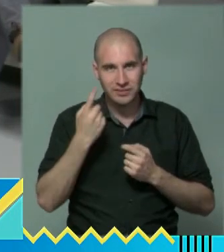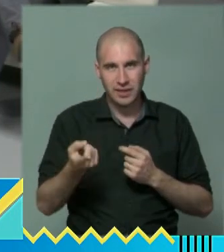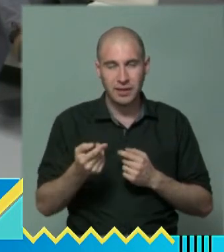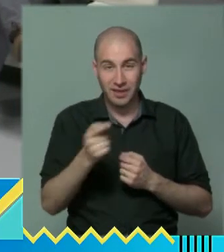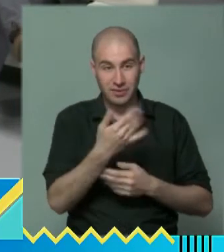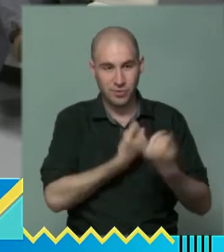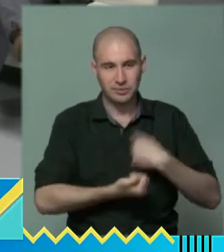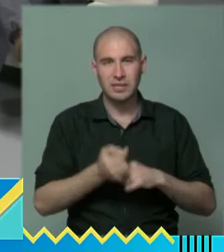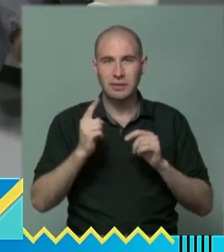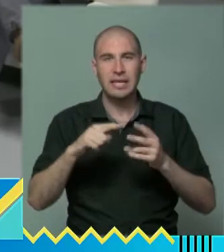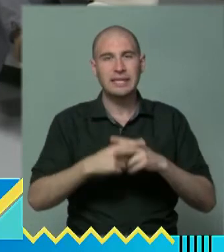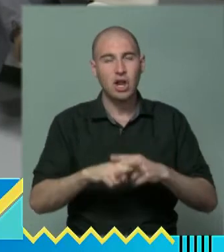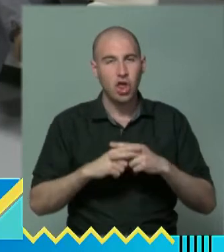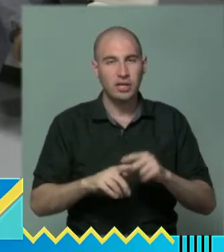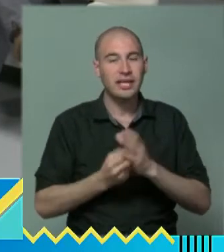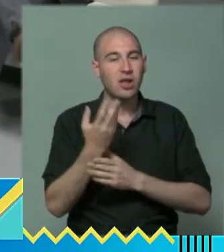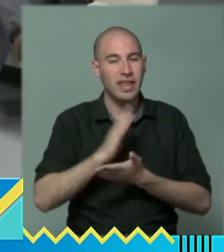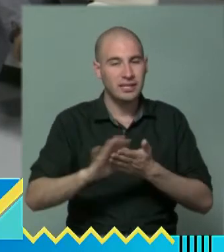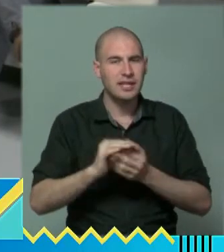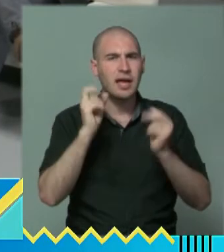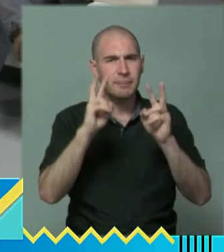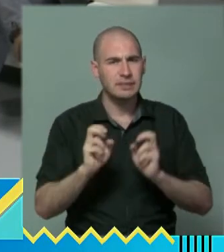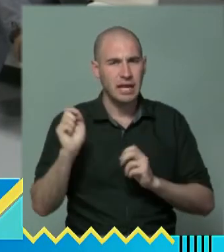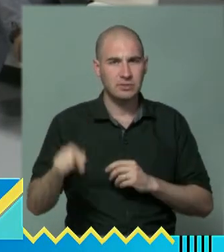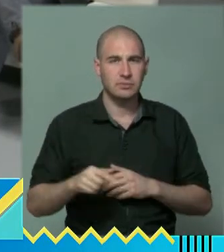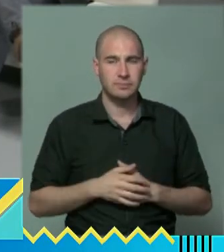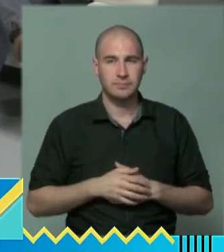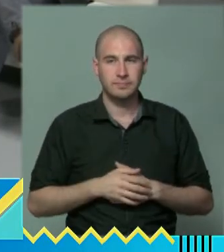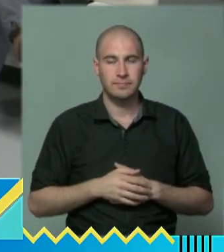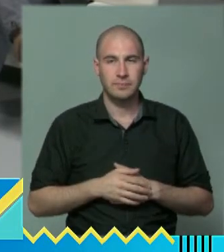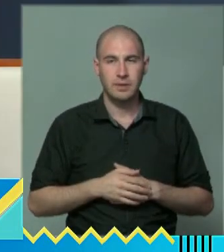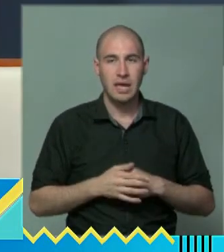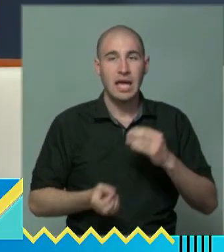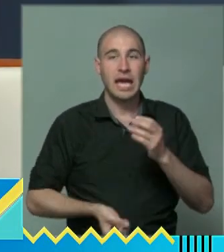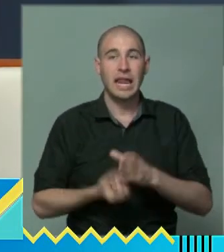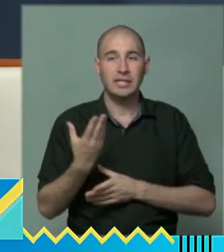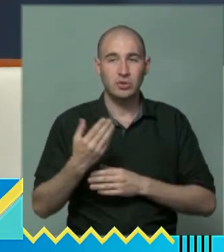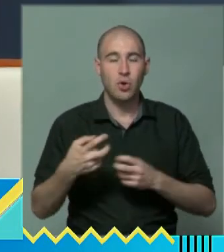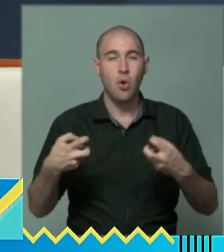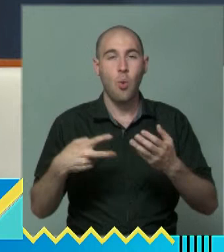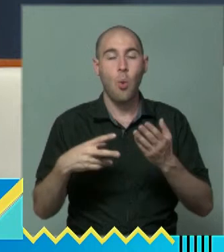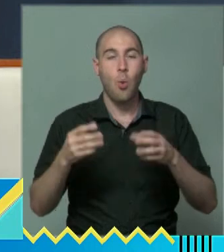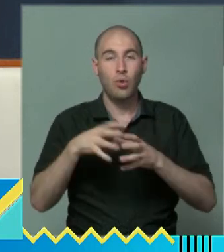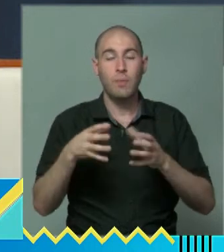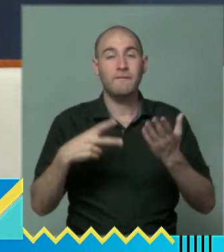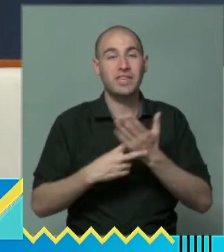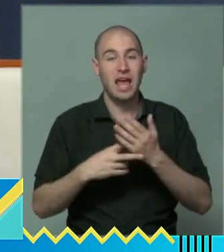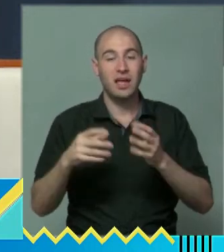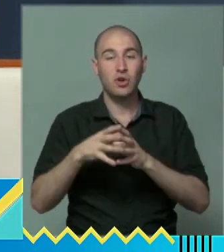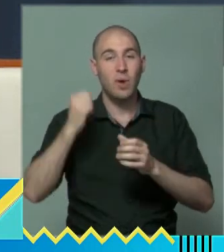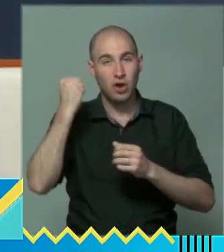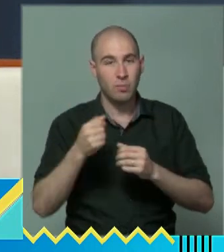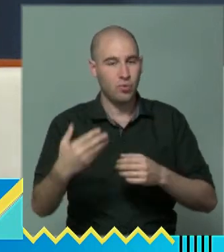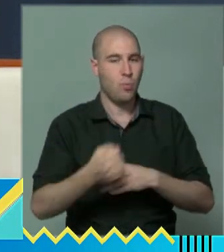decía recién, y de cierta tecnología para investigarlos. Ya la creación de la Unidad Fiscal de Delitos Económicos es un gran